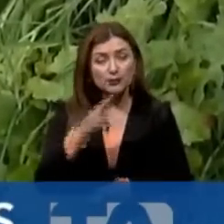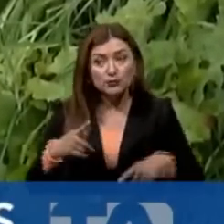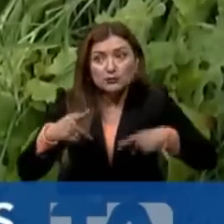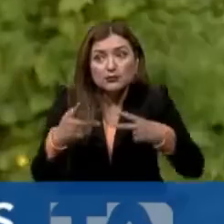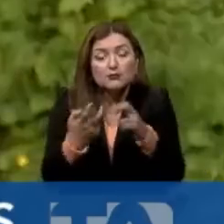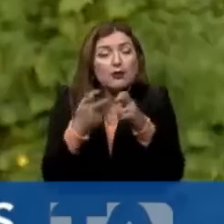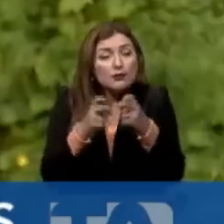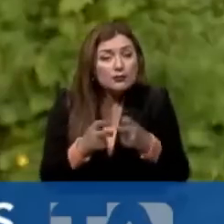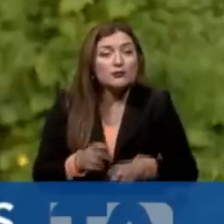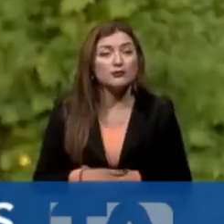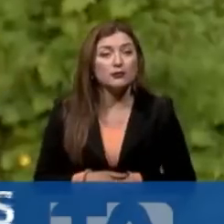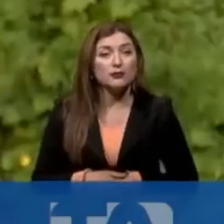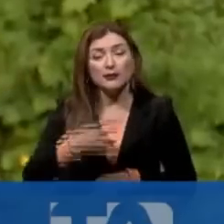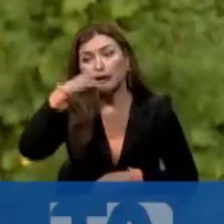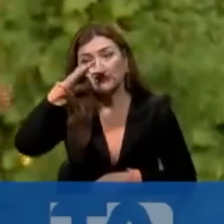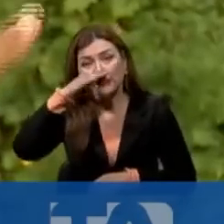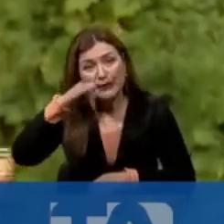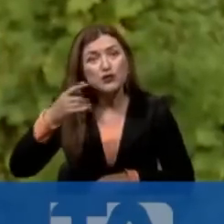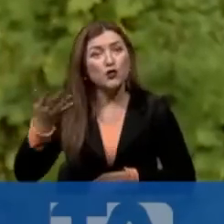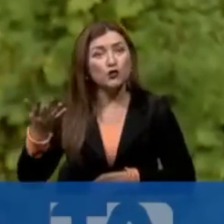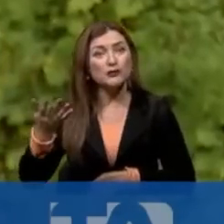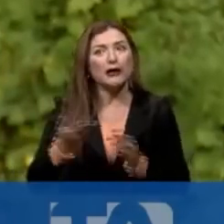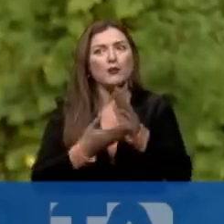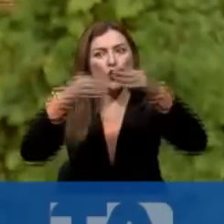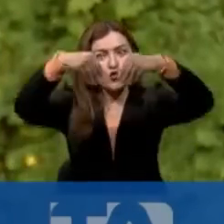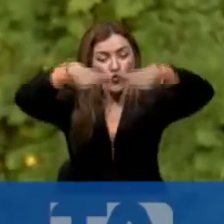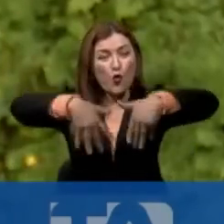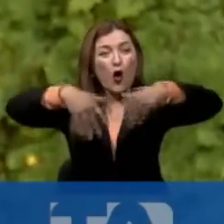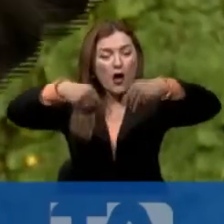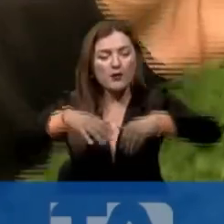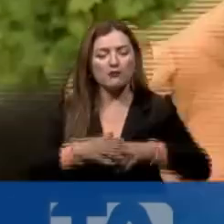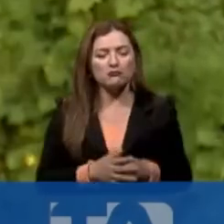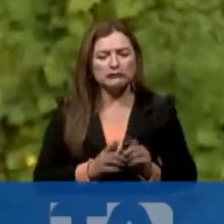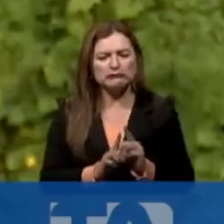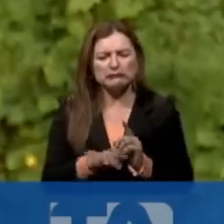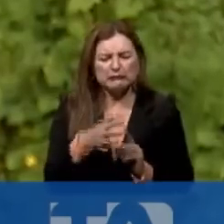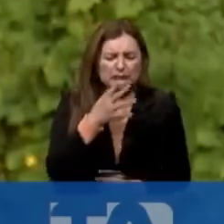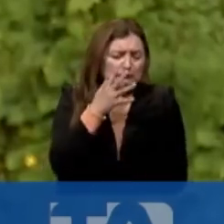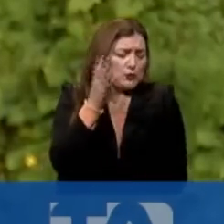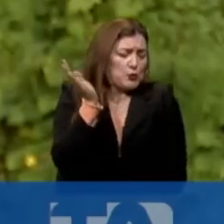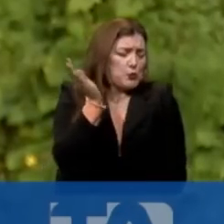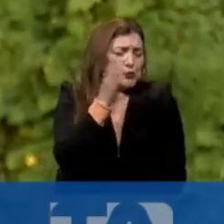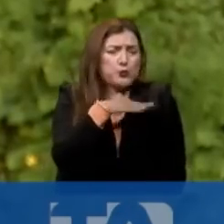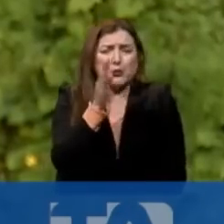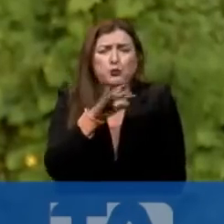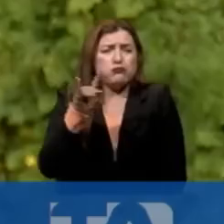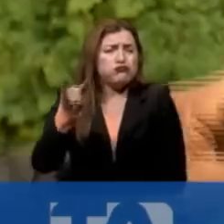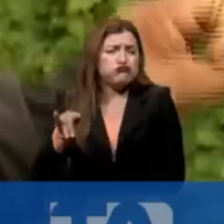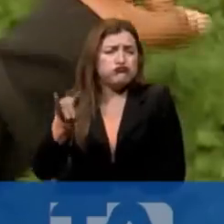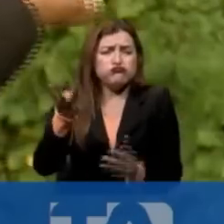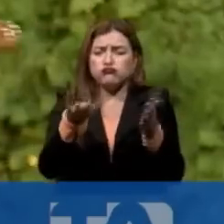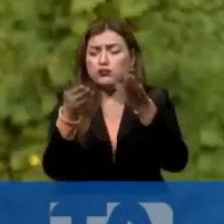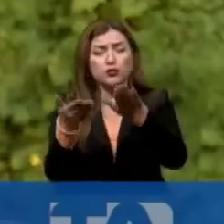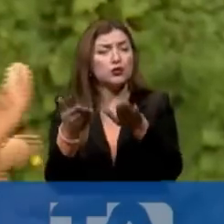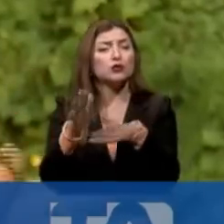viven en la zona. Tenemos niños y cuando llueve viene una pestilencia terrible, perro muerto, viene de